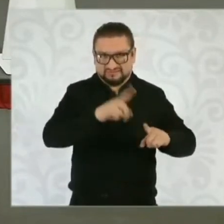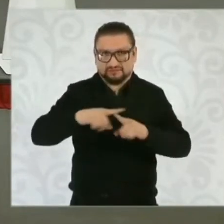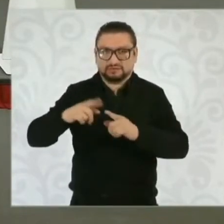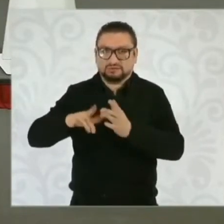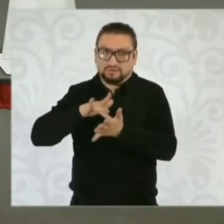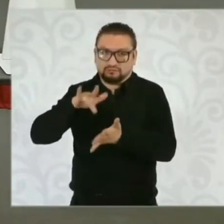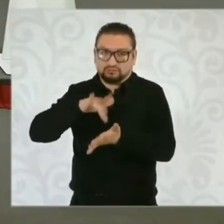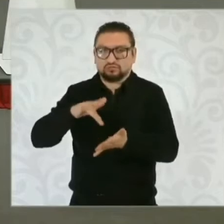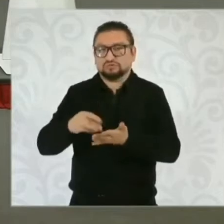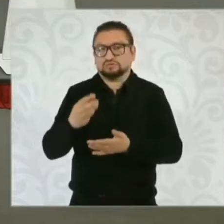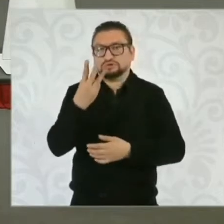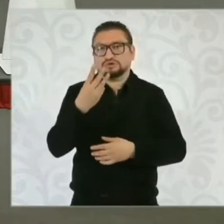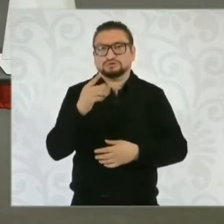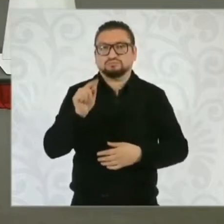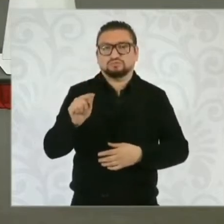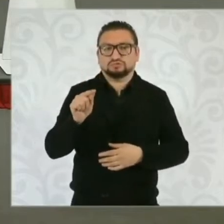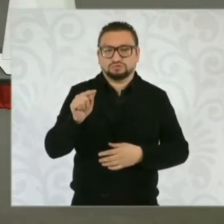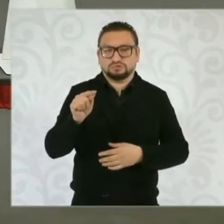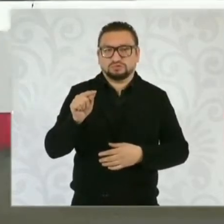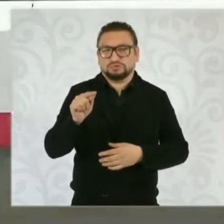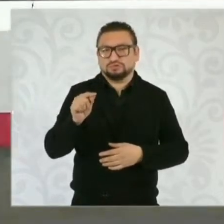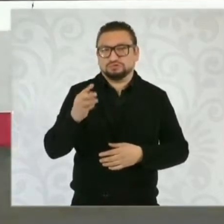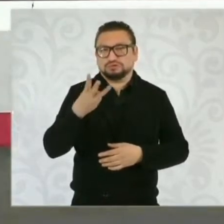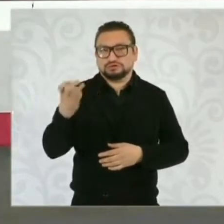aportan el